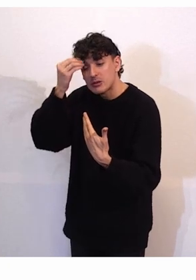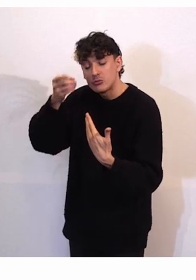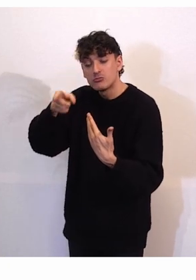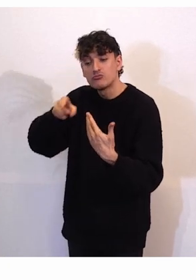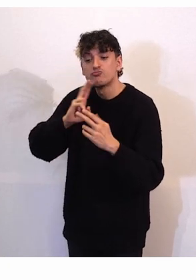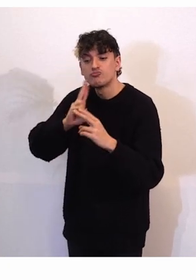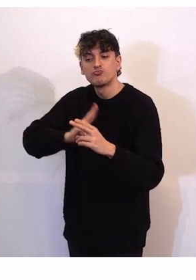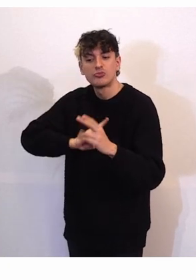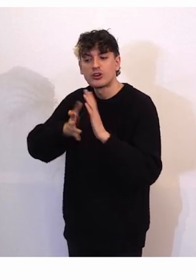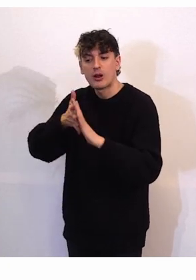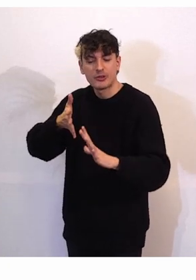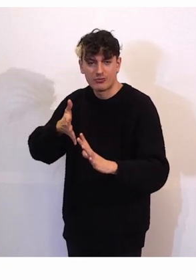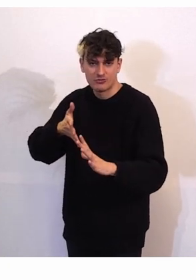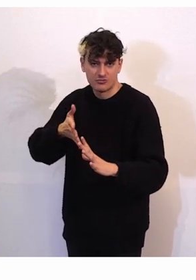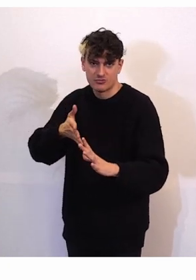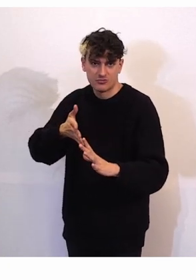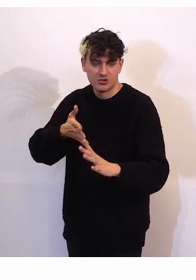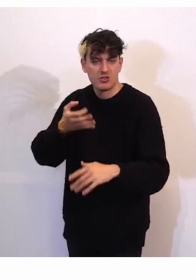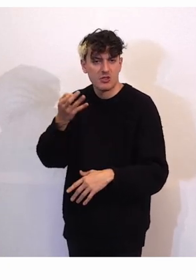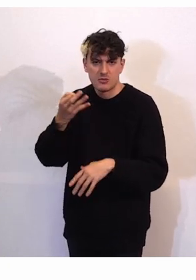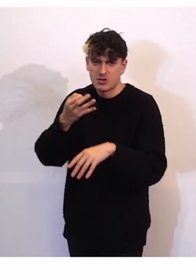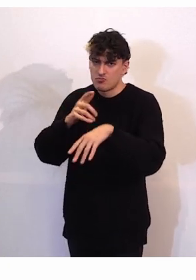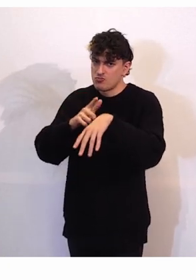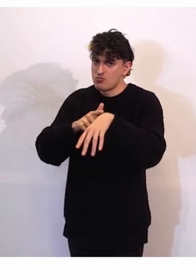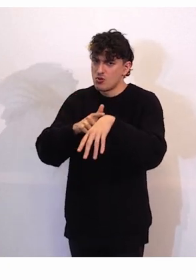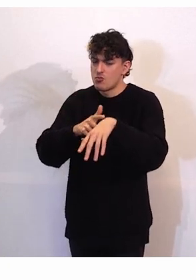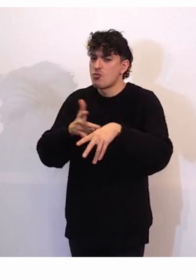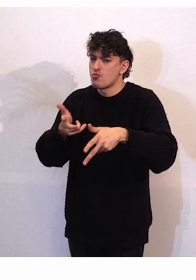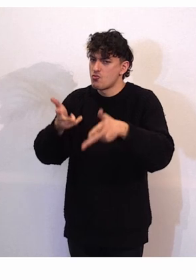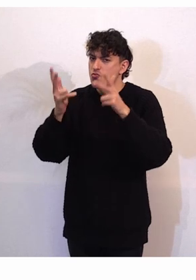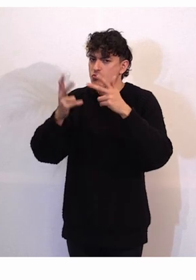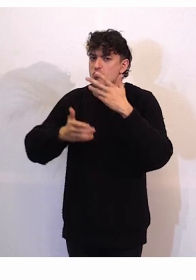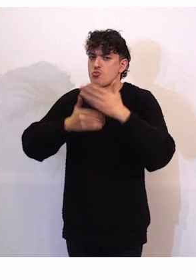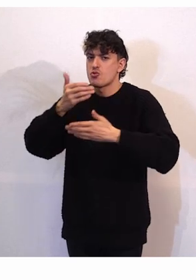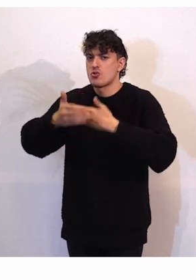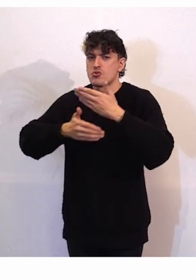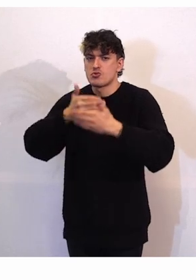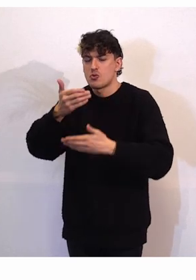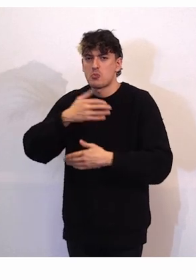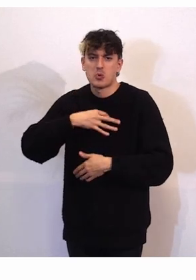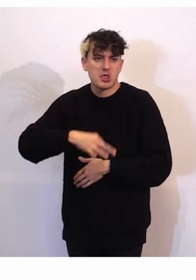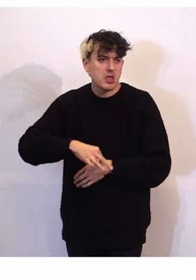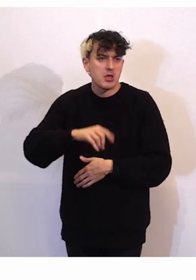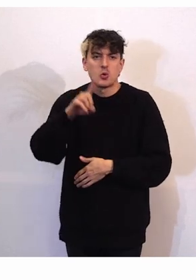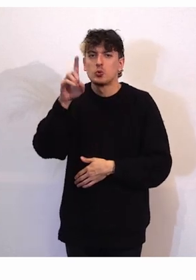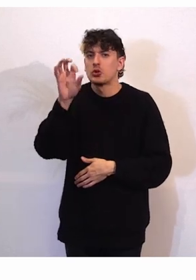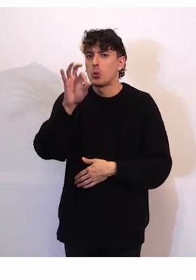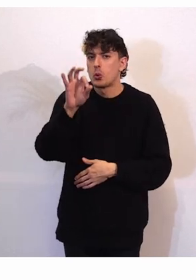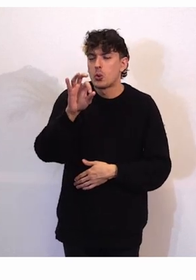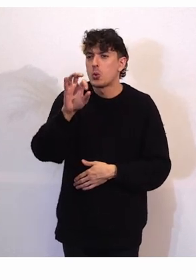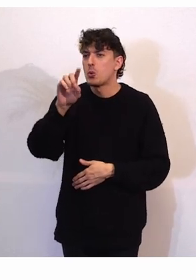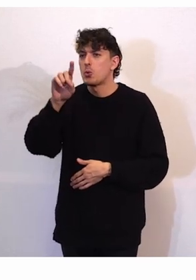No, porque los agotamos. Hay que dejar un proceso, que el proceso puede ser un segundo, puede ser un